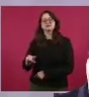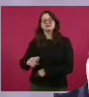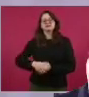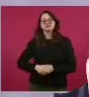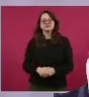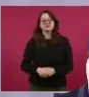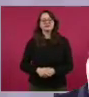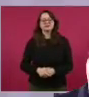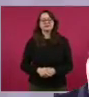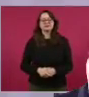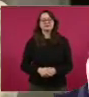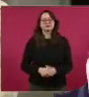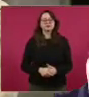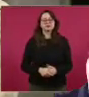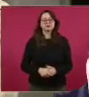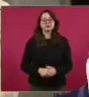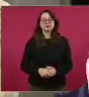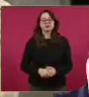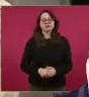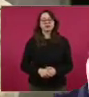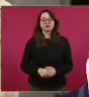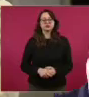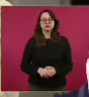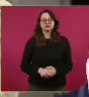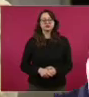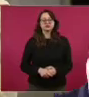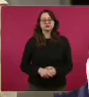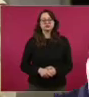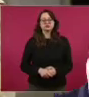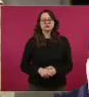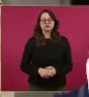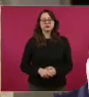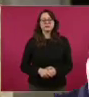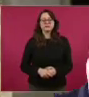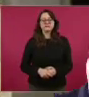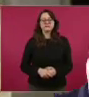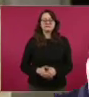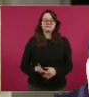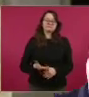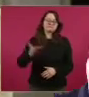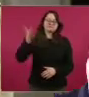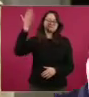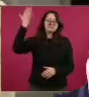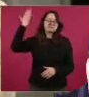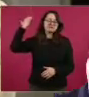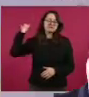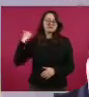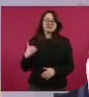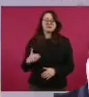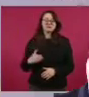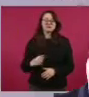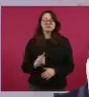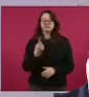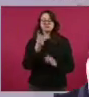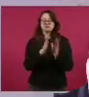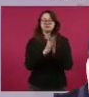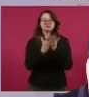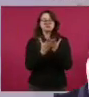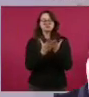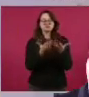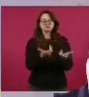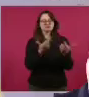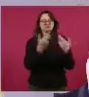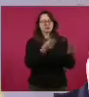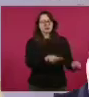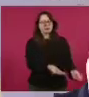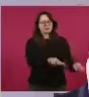años llegó a mis manos un libro que me hizo pensar lo